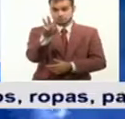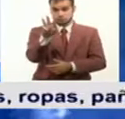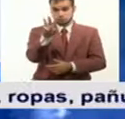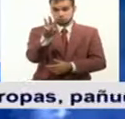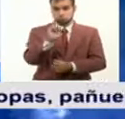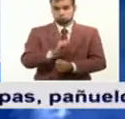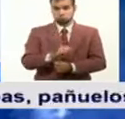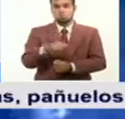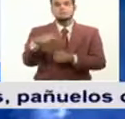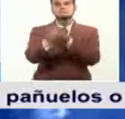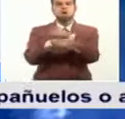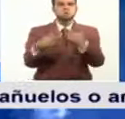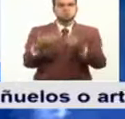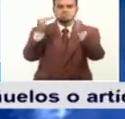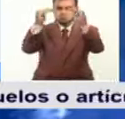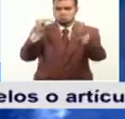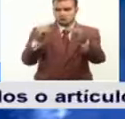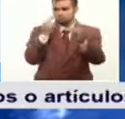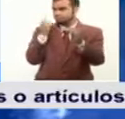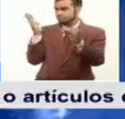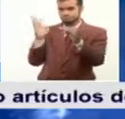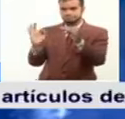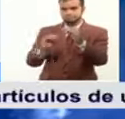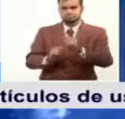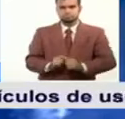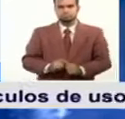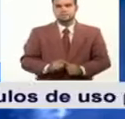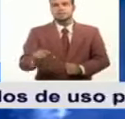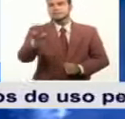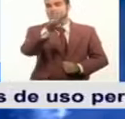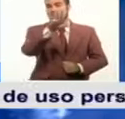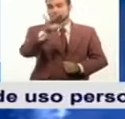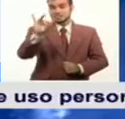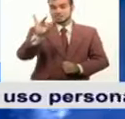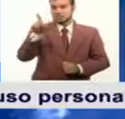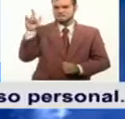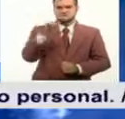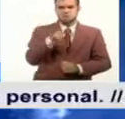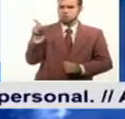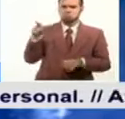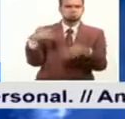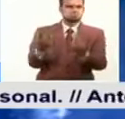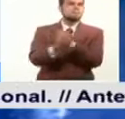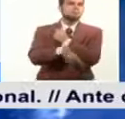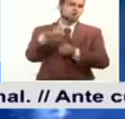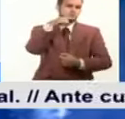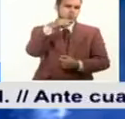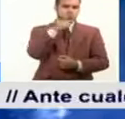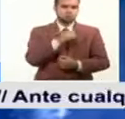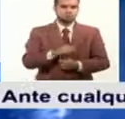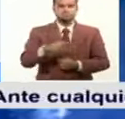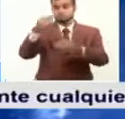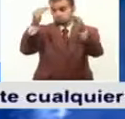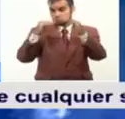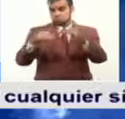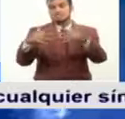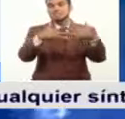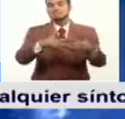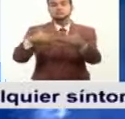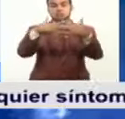tienen, 37 procedentes de Rusia y 6 de los Estados